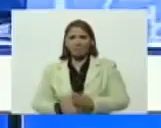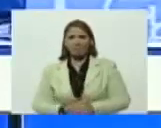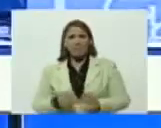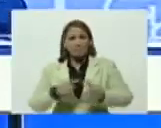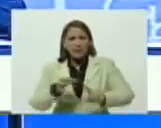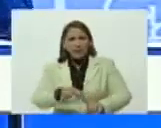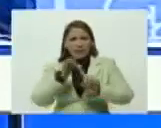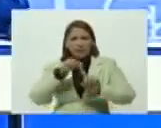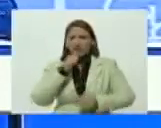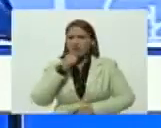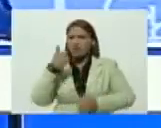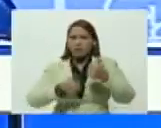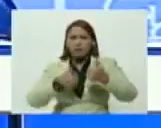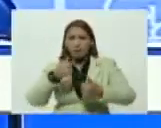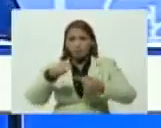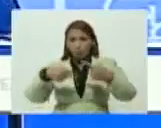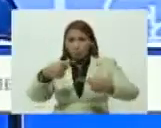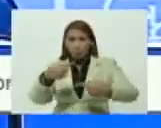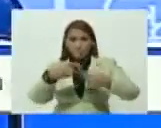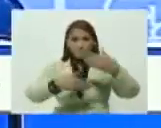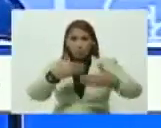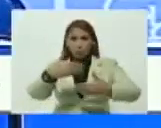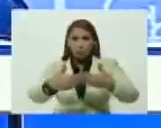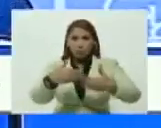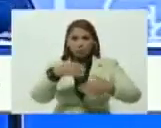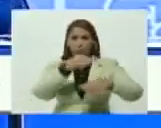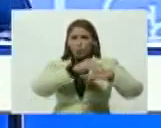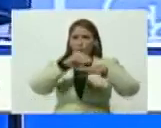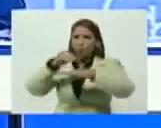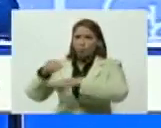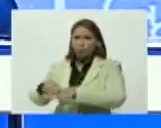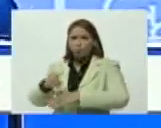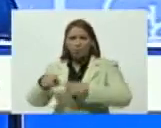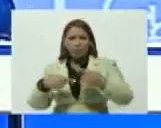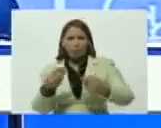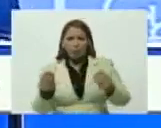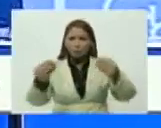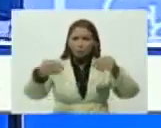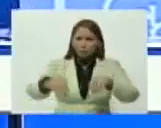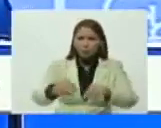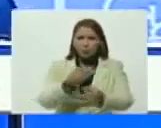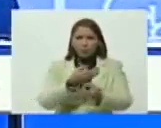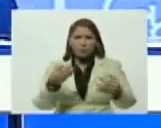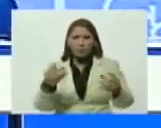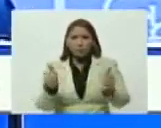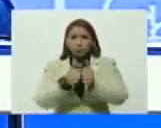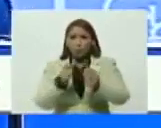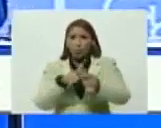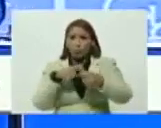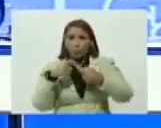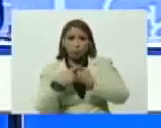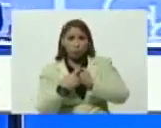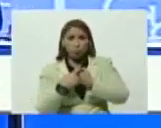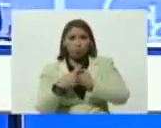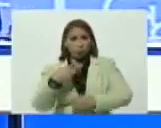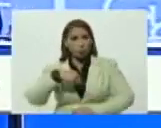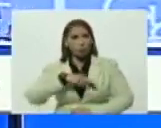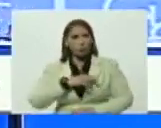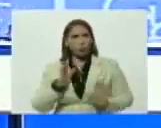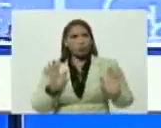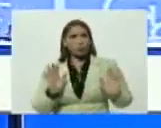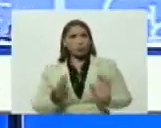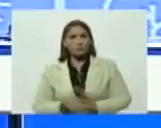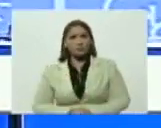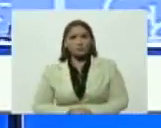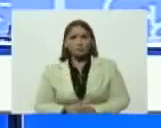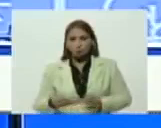los procesos de consulta, después de los procesos de alianza perfecta con el gran polo patriótico, estamos presentando